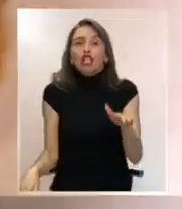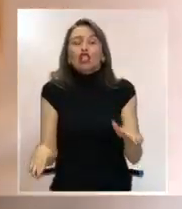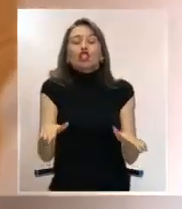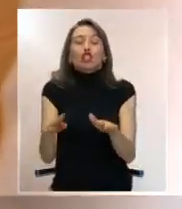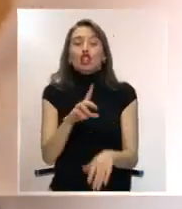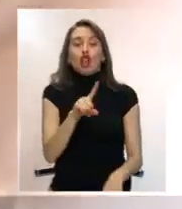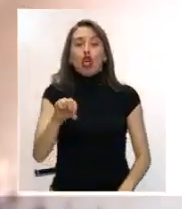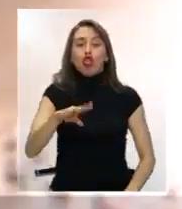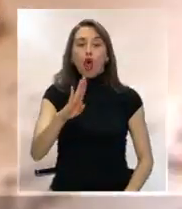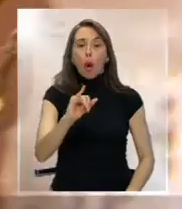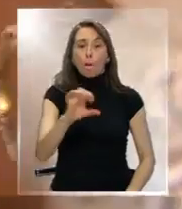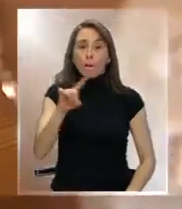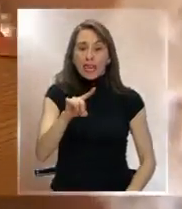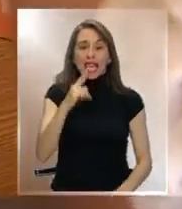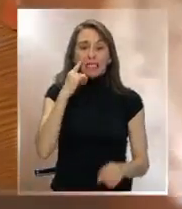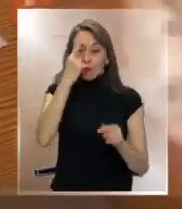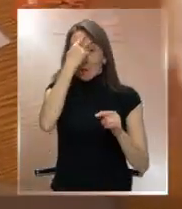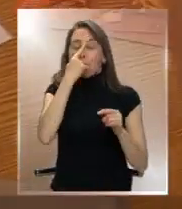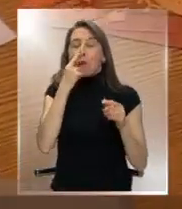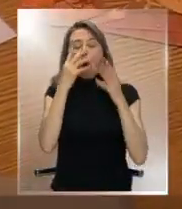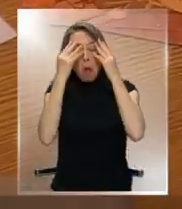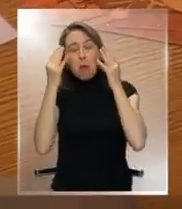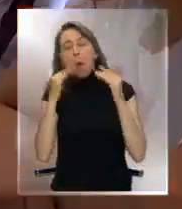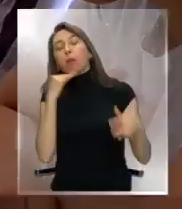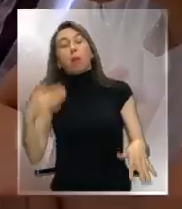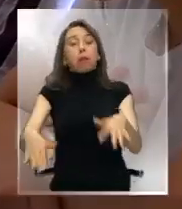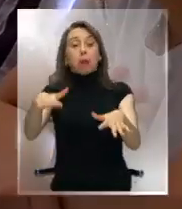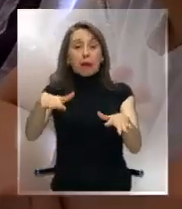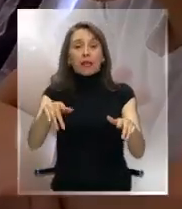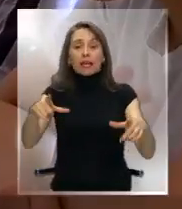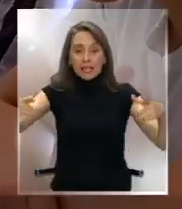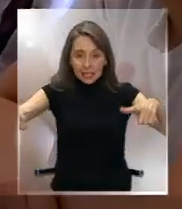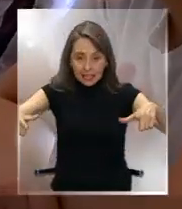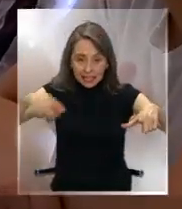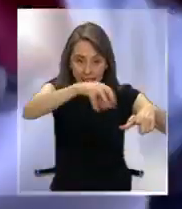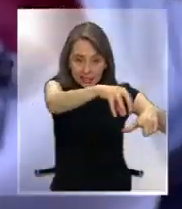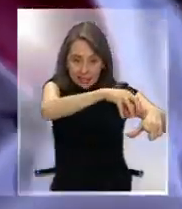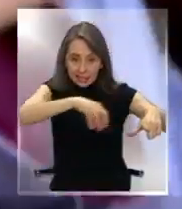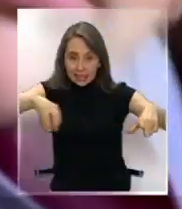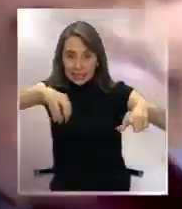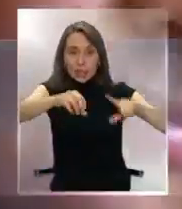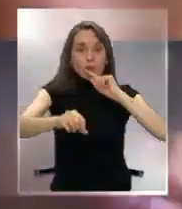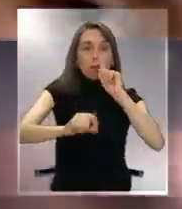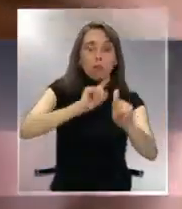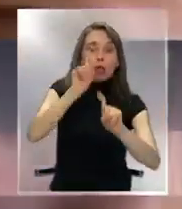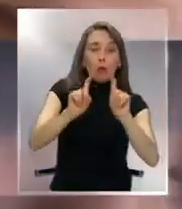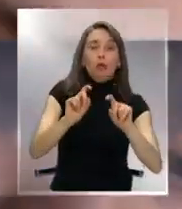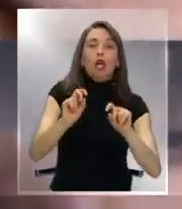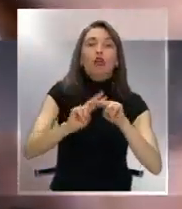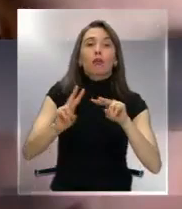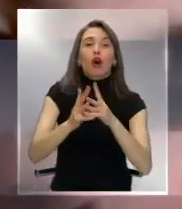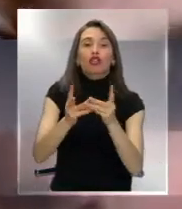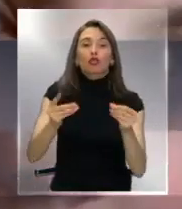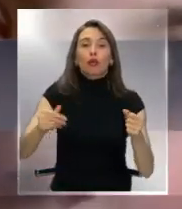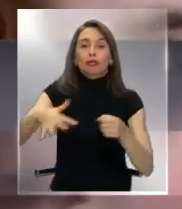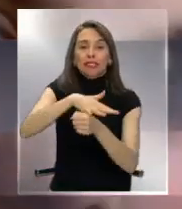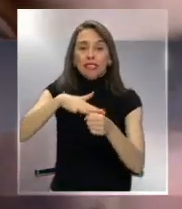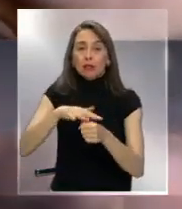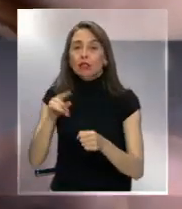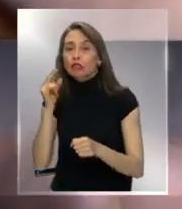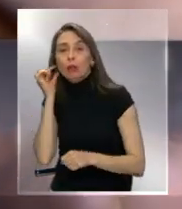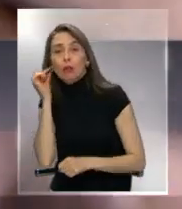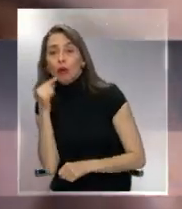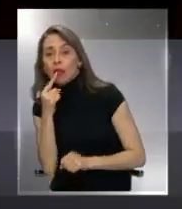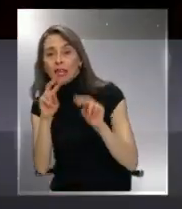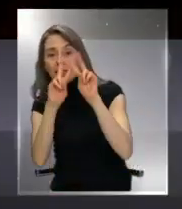al zombie y un tablero físico con preguntas o situaciones a resolver. Yo creo que ahora este tema lo estamos tratando